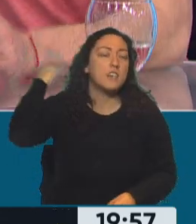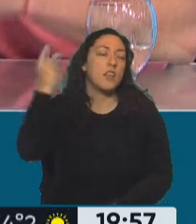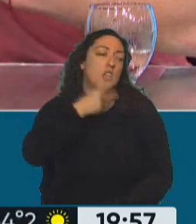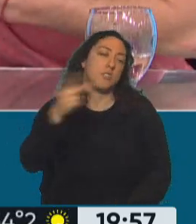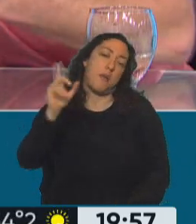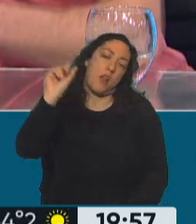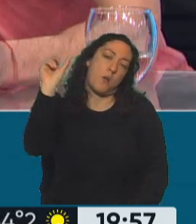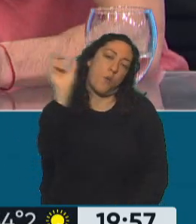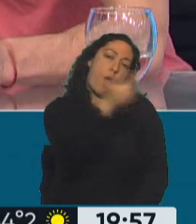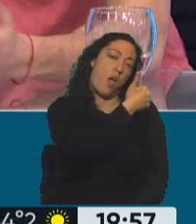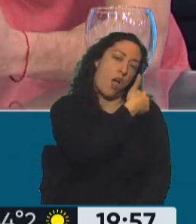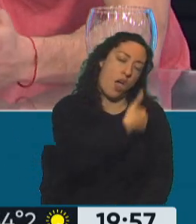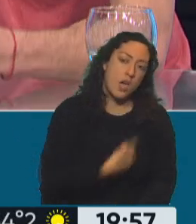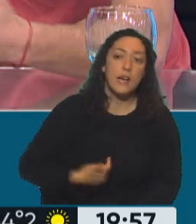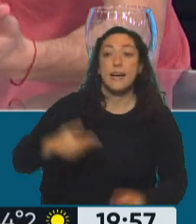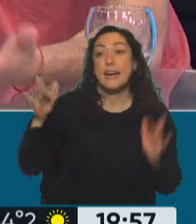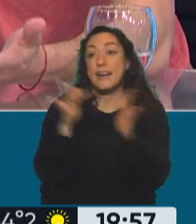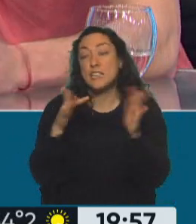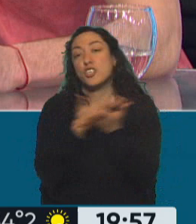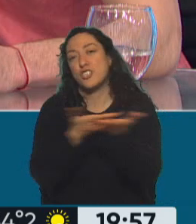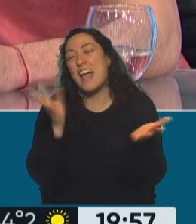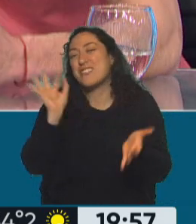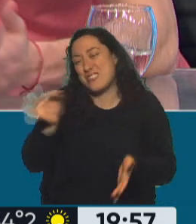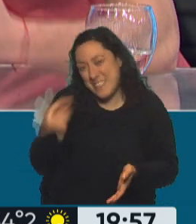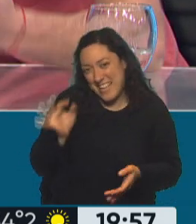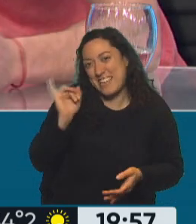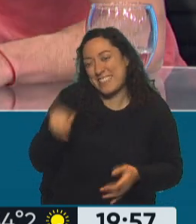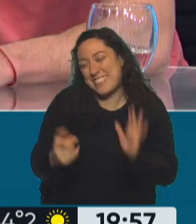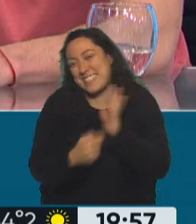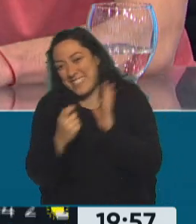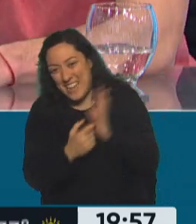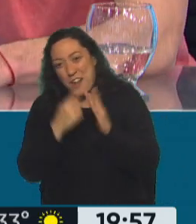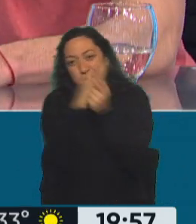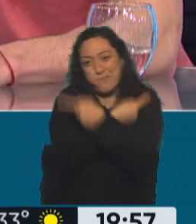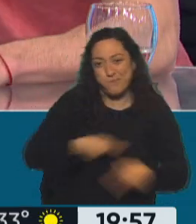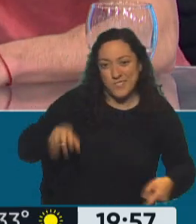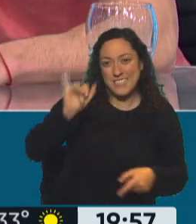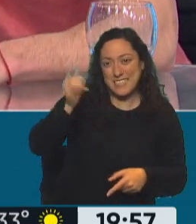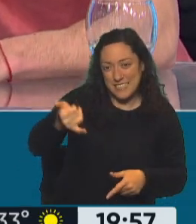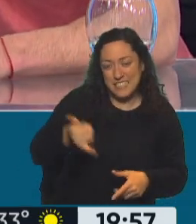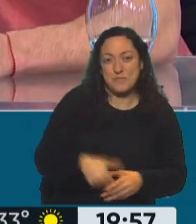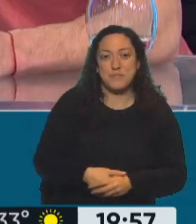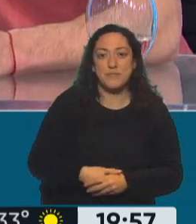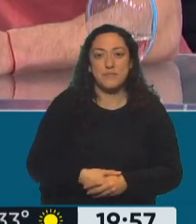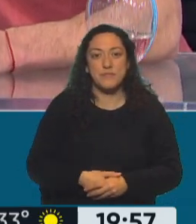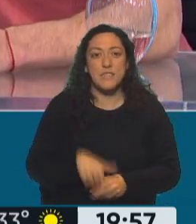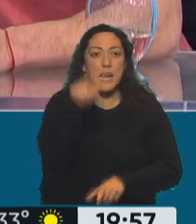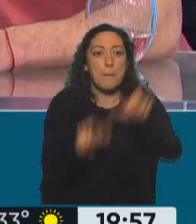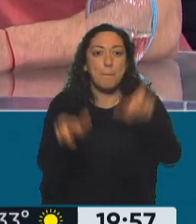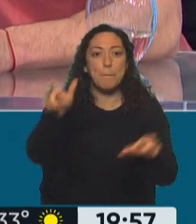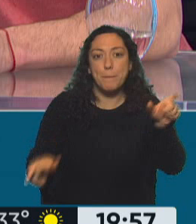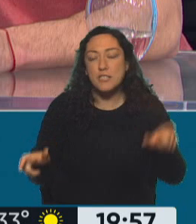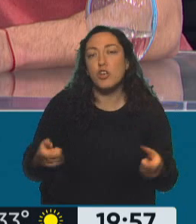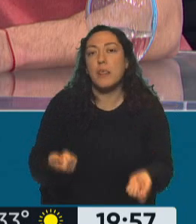no. Pero de las redes sociales, eso sí estoy al tanto, y de Instagram y todo eso. ¿Cuál sí. fue la devolución de aquellos